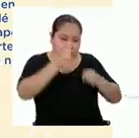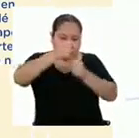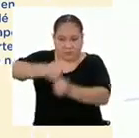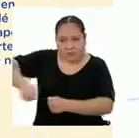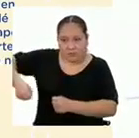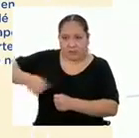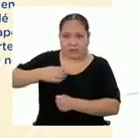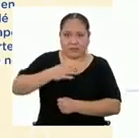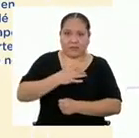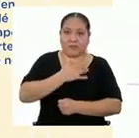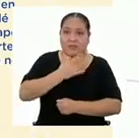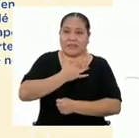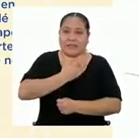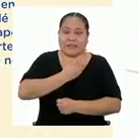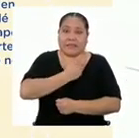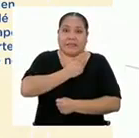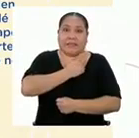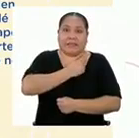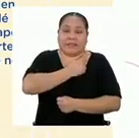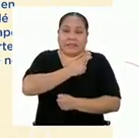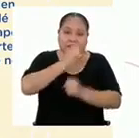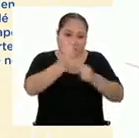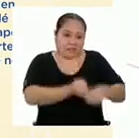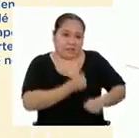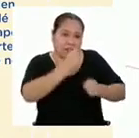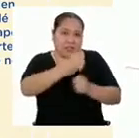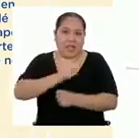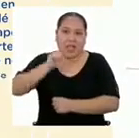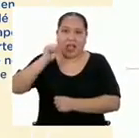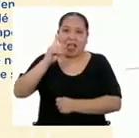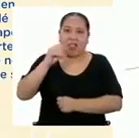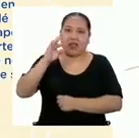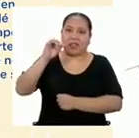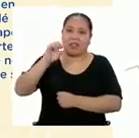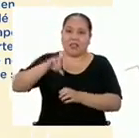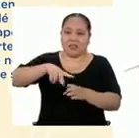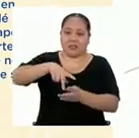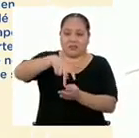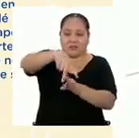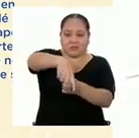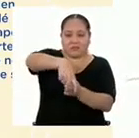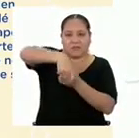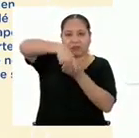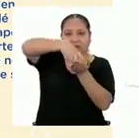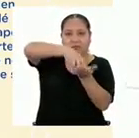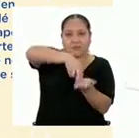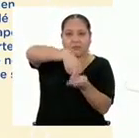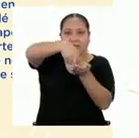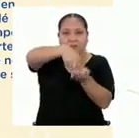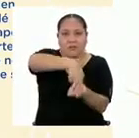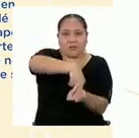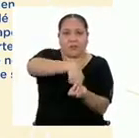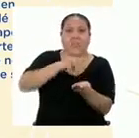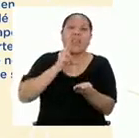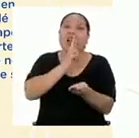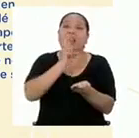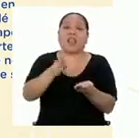advertencias que nos había hecho el guía. Pero la adrenalina nos ganó, y el bote se volteó, y todos caímos al